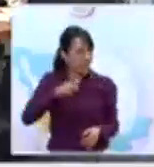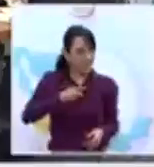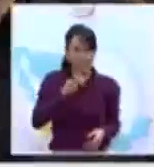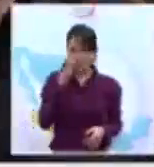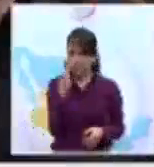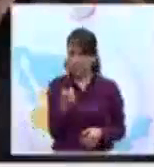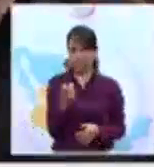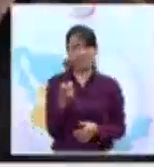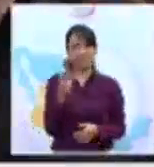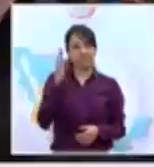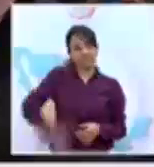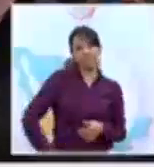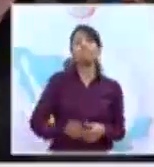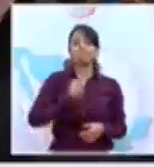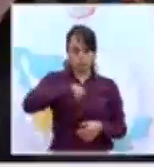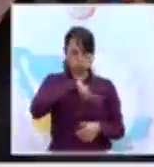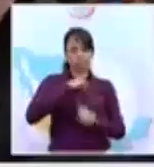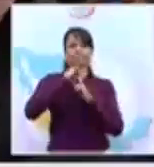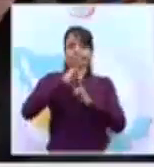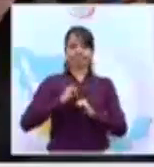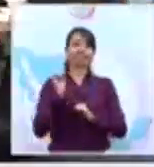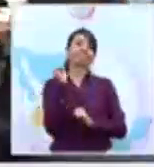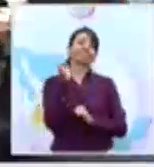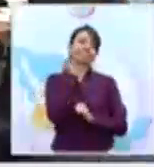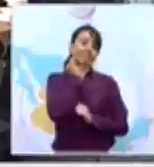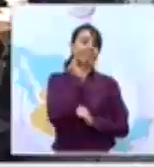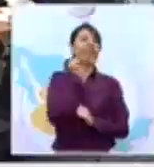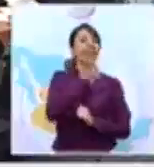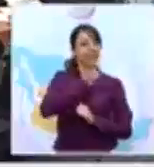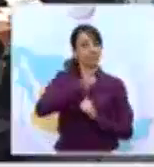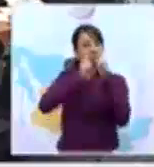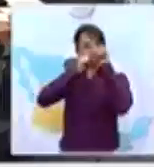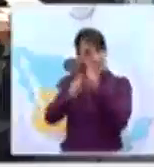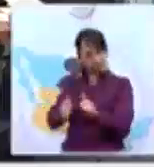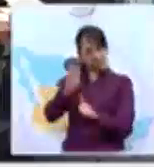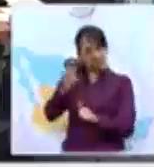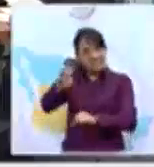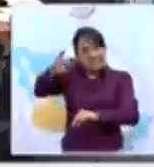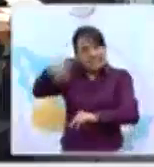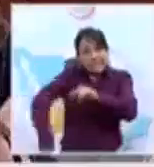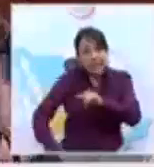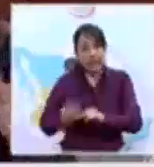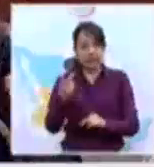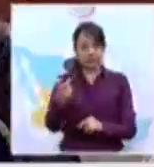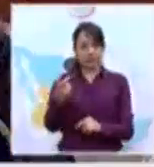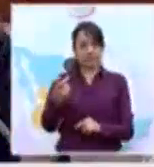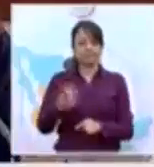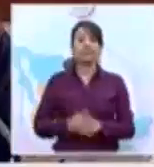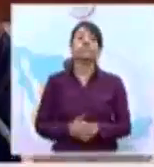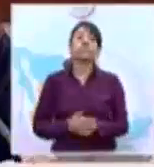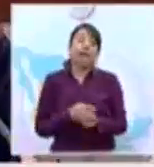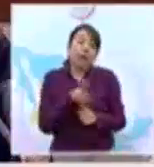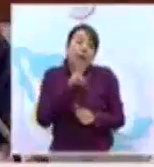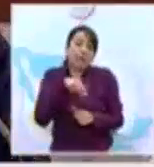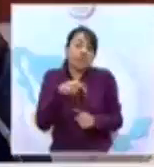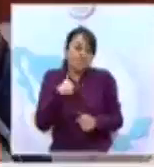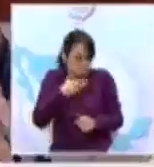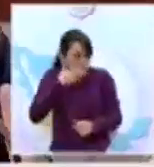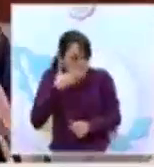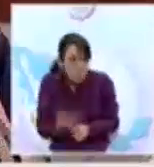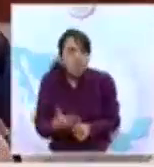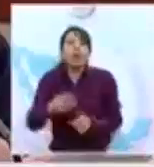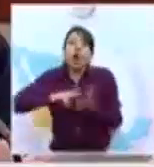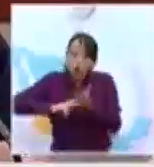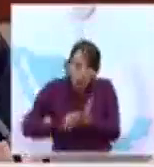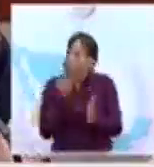erradicar esas acciones. Así que, pues sí, efectivamente, qué bueno que se volteó a ver ese programa, pero lo bueno